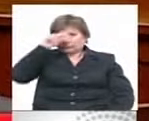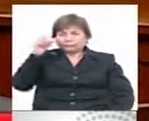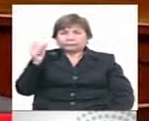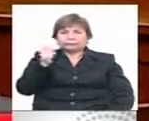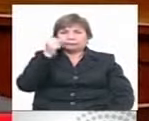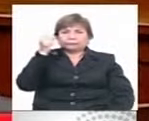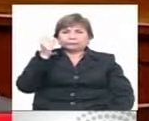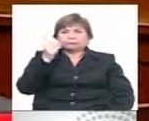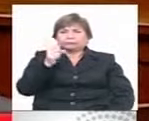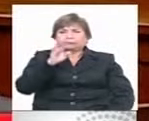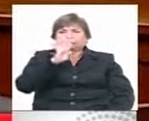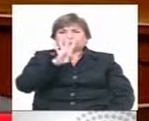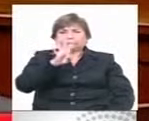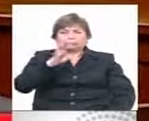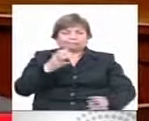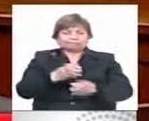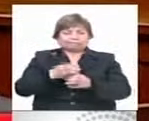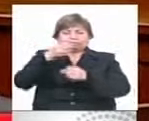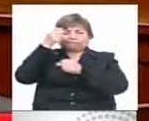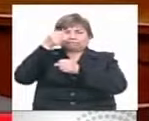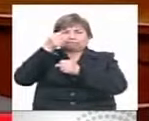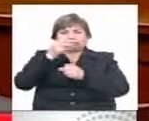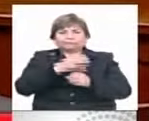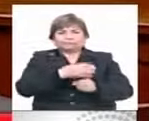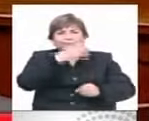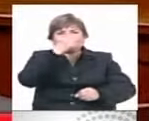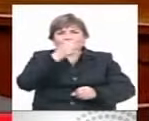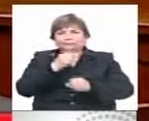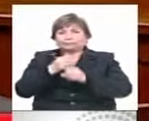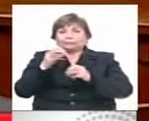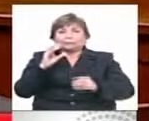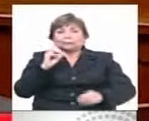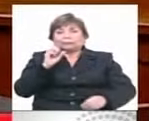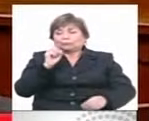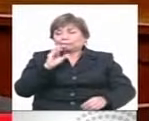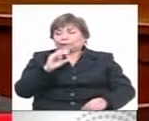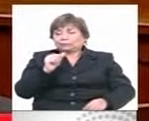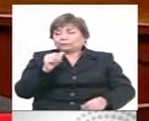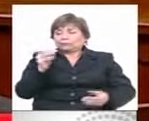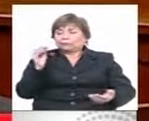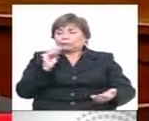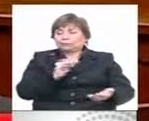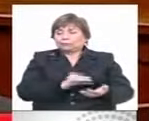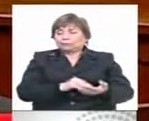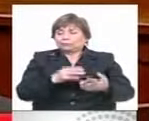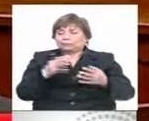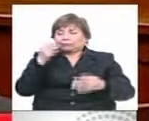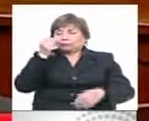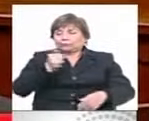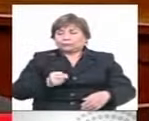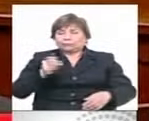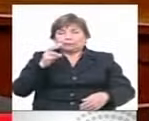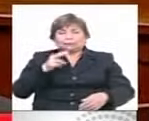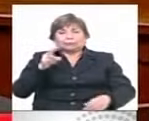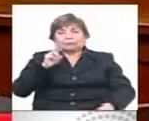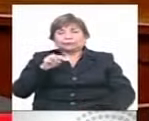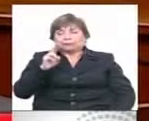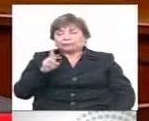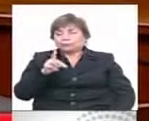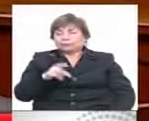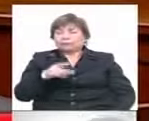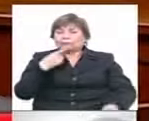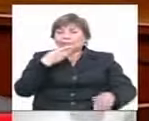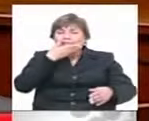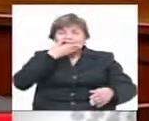4 Óscar del turismo. Sí, los World Travelers Awards Sudamérica 2021.